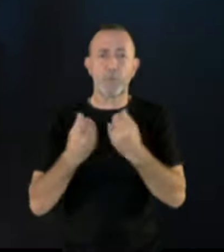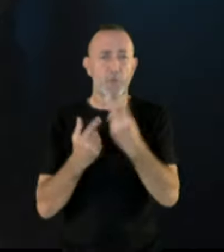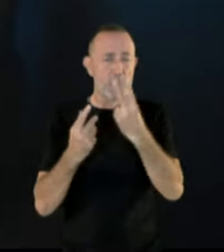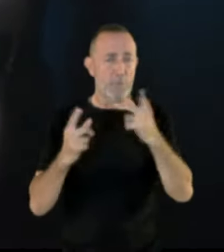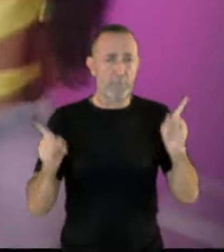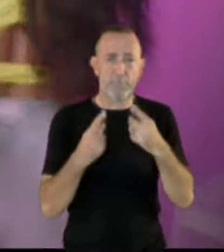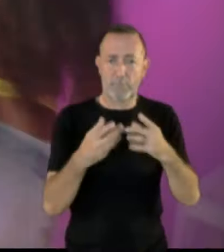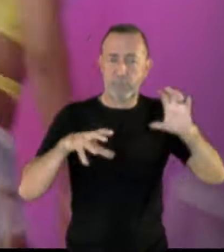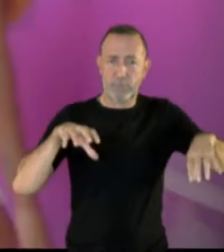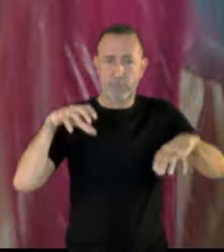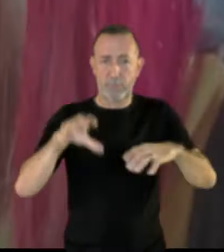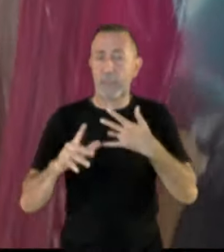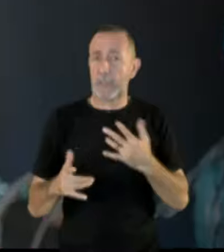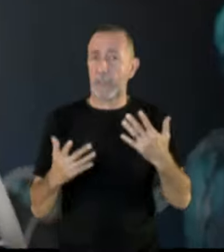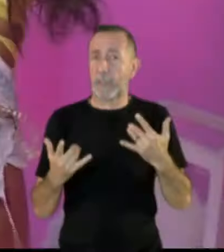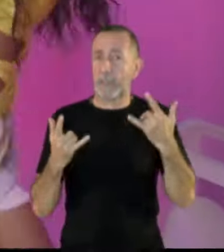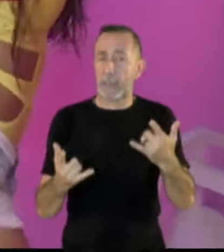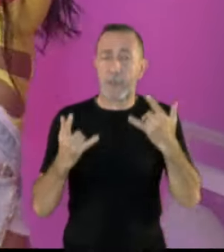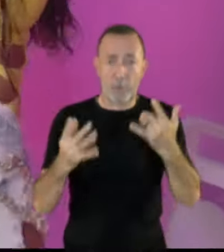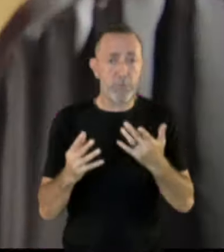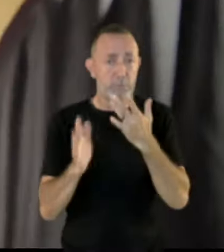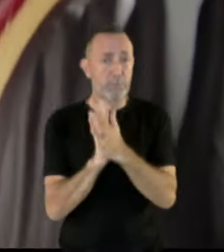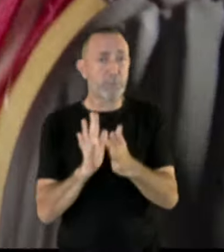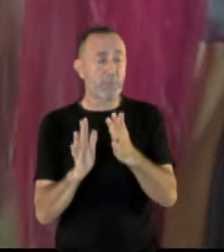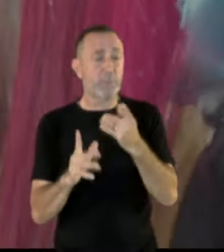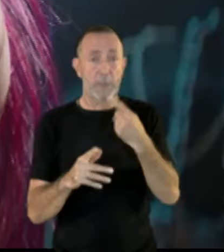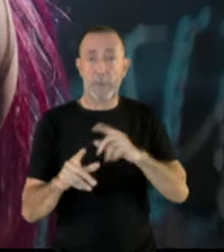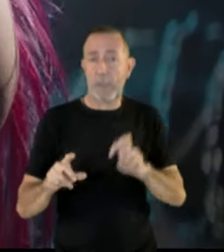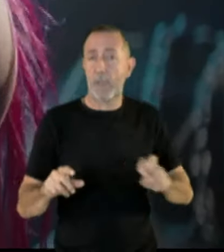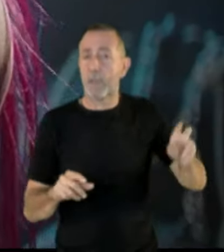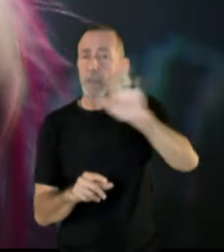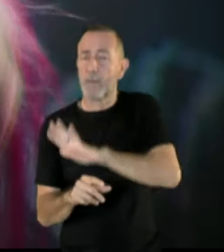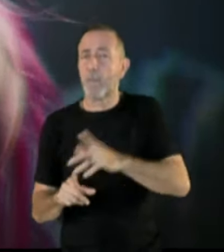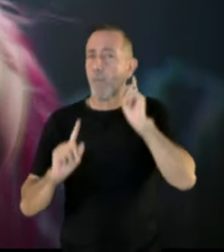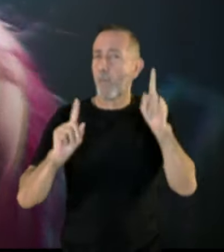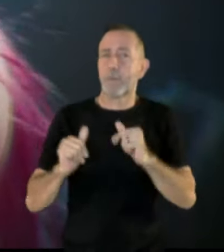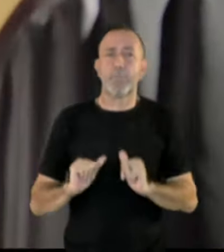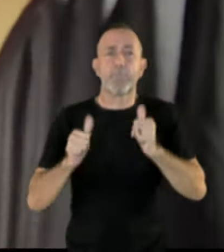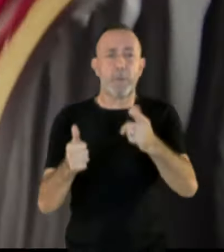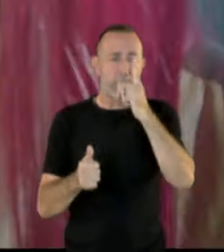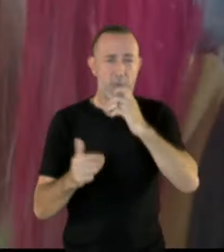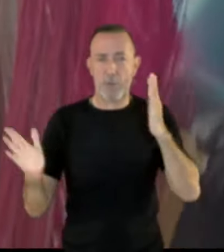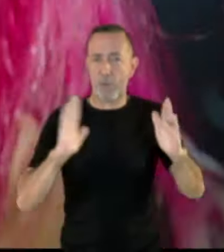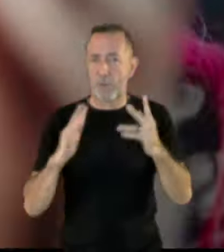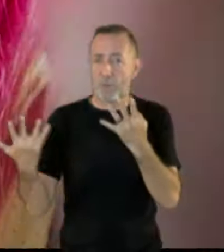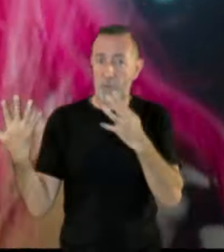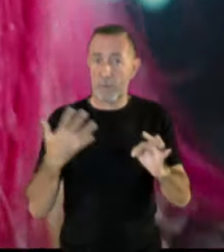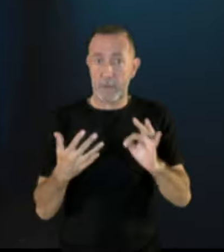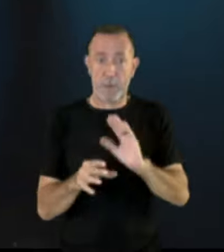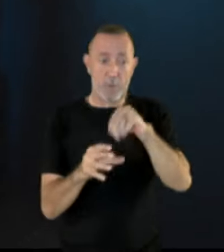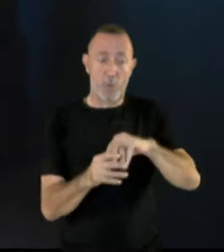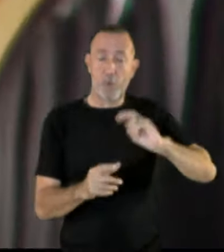recorrer la Península un homenaje a las primeras canciones del reggaetón y el Electro latino que dieron la vuelta al